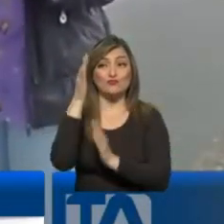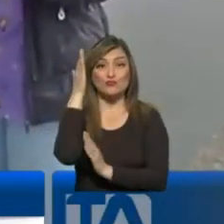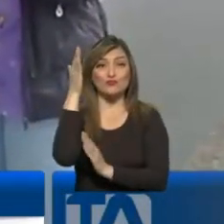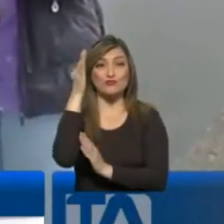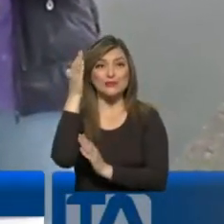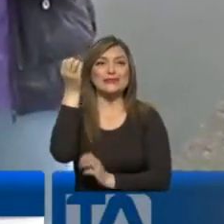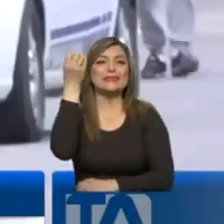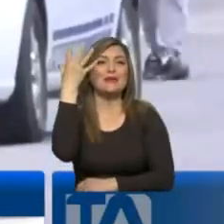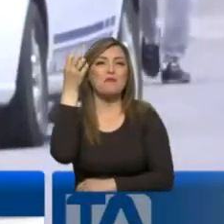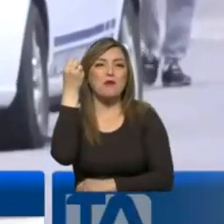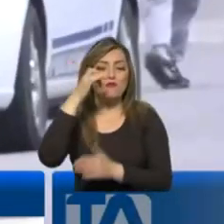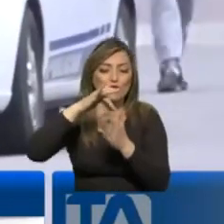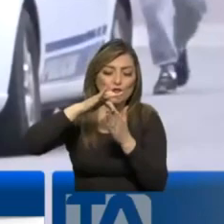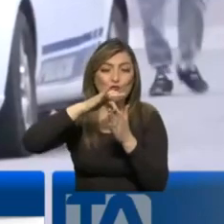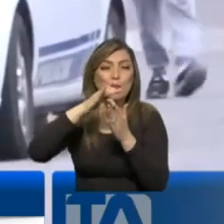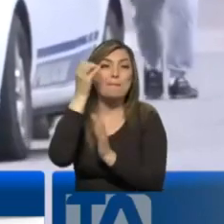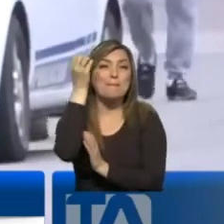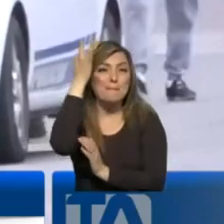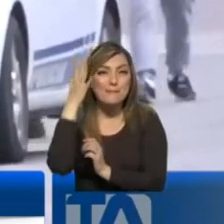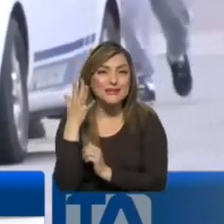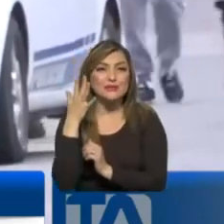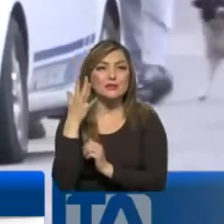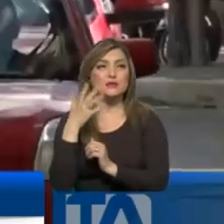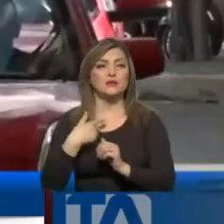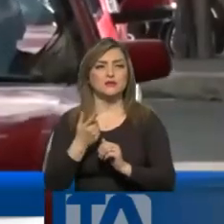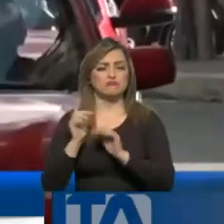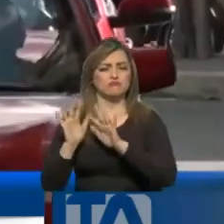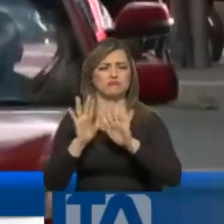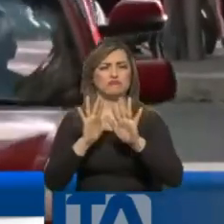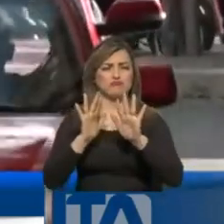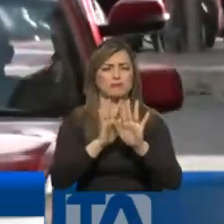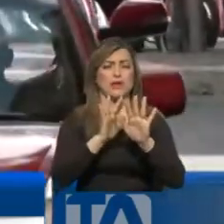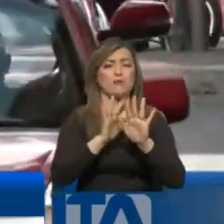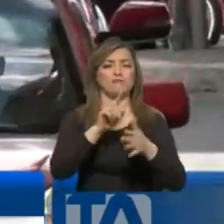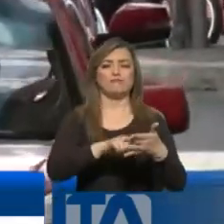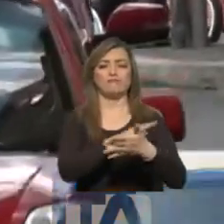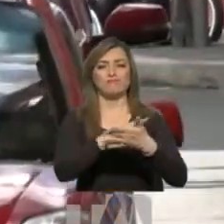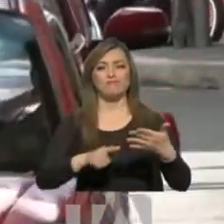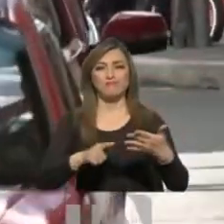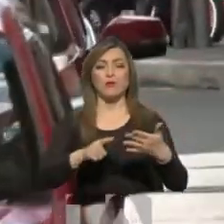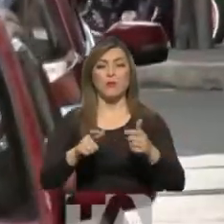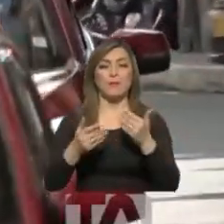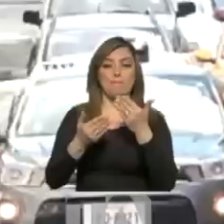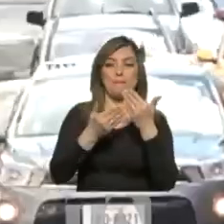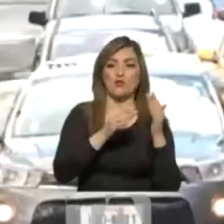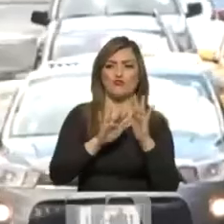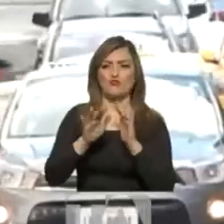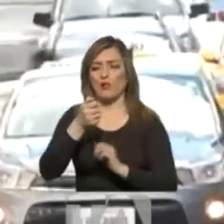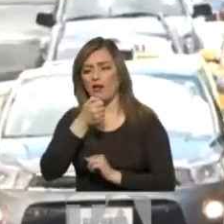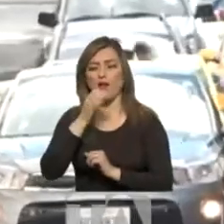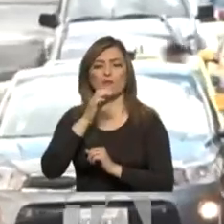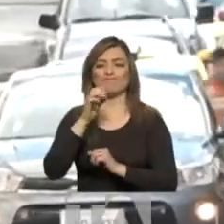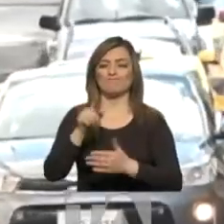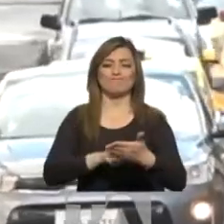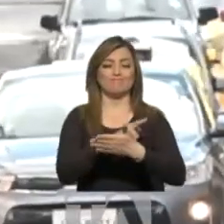para regular los aforos y prohibir los eventos de concentración masiva, más aún cuando se avecina un fin de semana y feriado sin estado de excepción